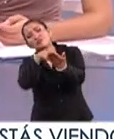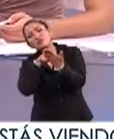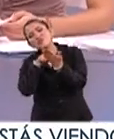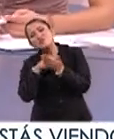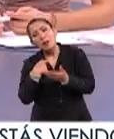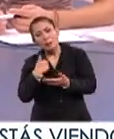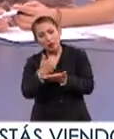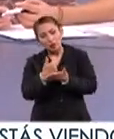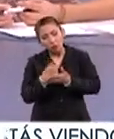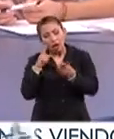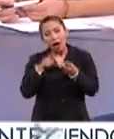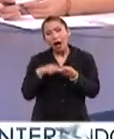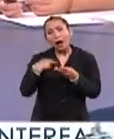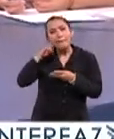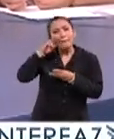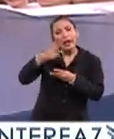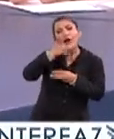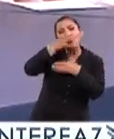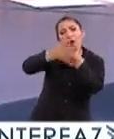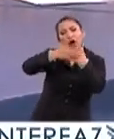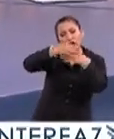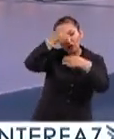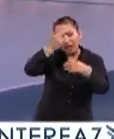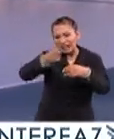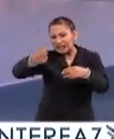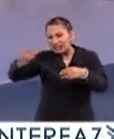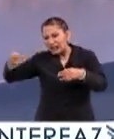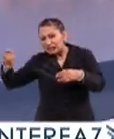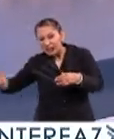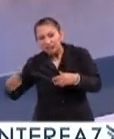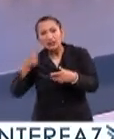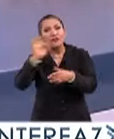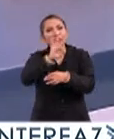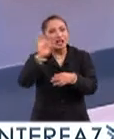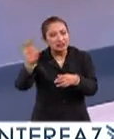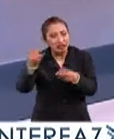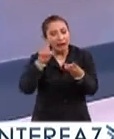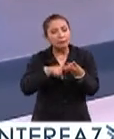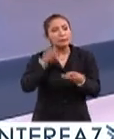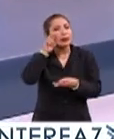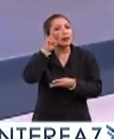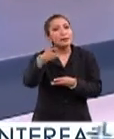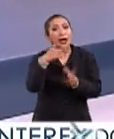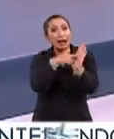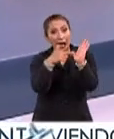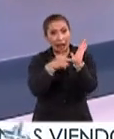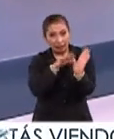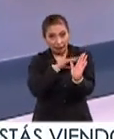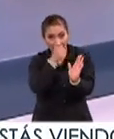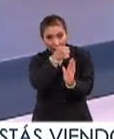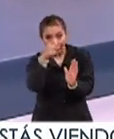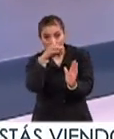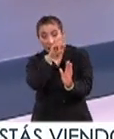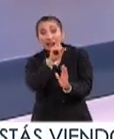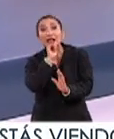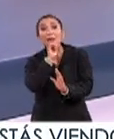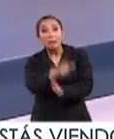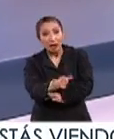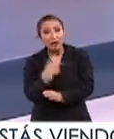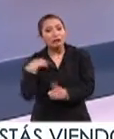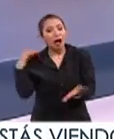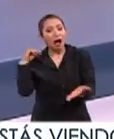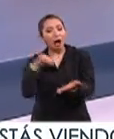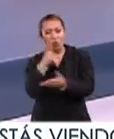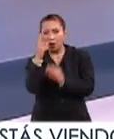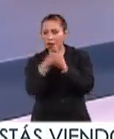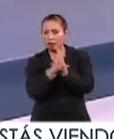convienen, pueden ver los detalles de las convocatorias donde están abiertas, pueden checar qué requisitos hay, e incluso hemos puesto